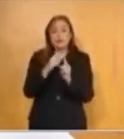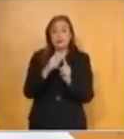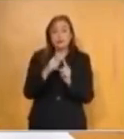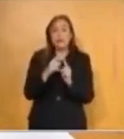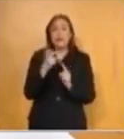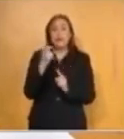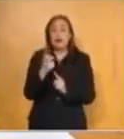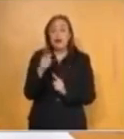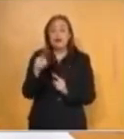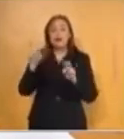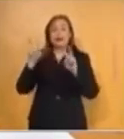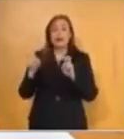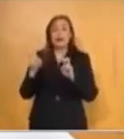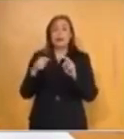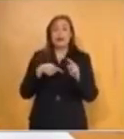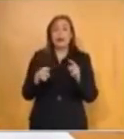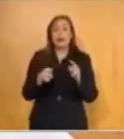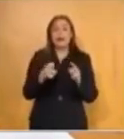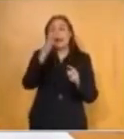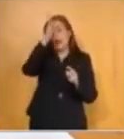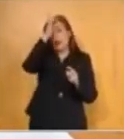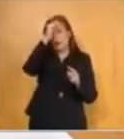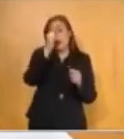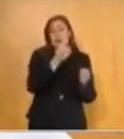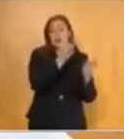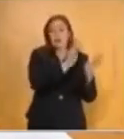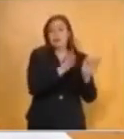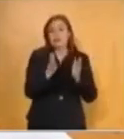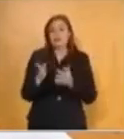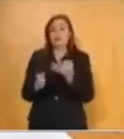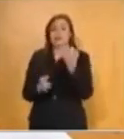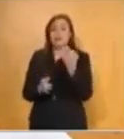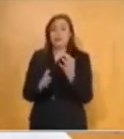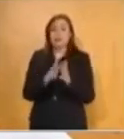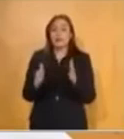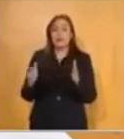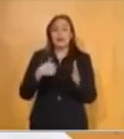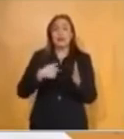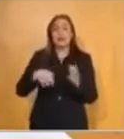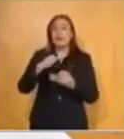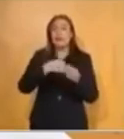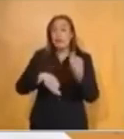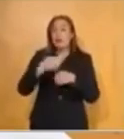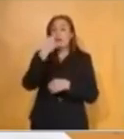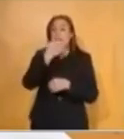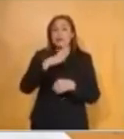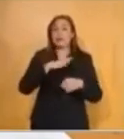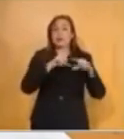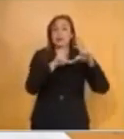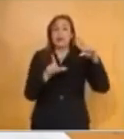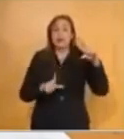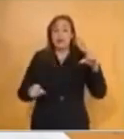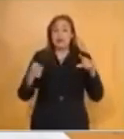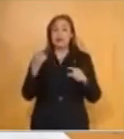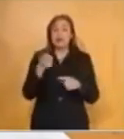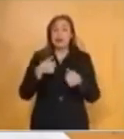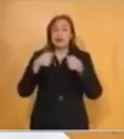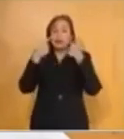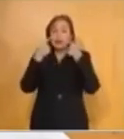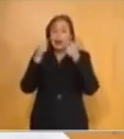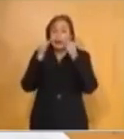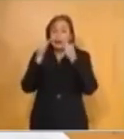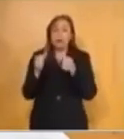tema pertenece al tercer trimestre y se aborda en todas las escuelas del país. No es un tema que estemos trayendo solamente